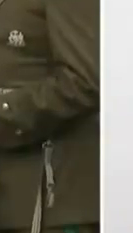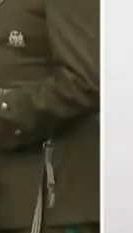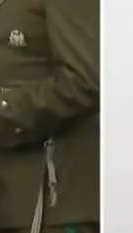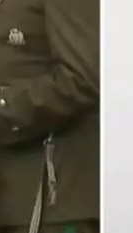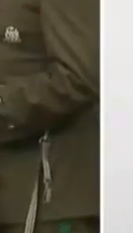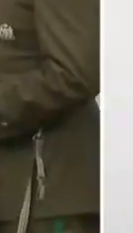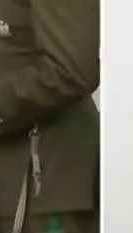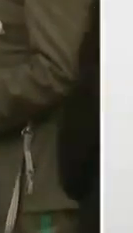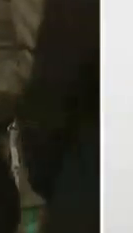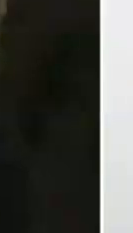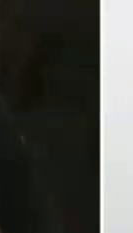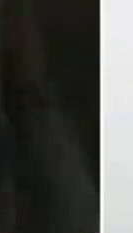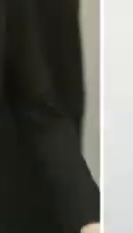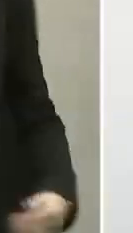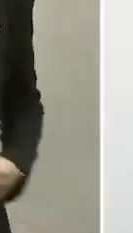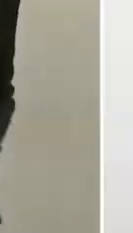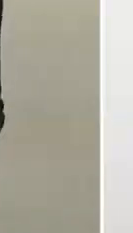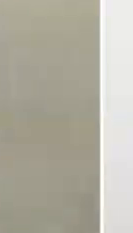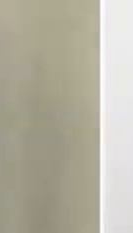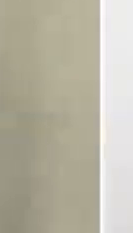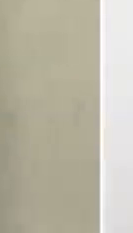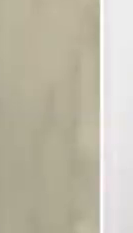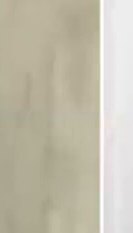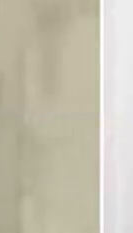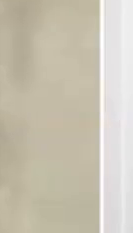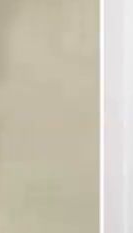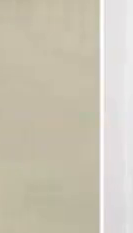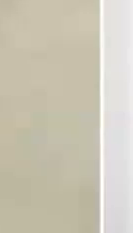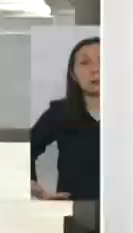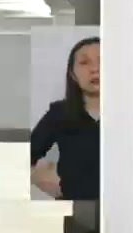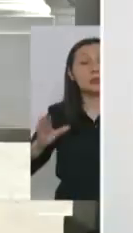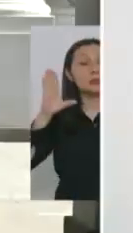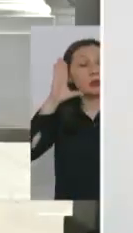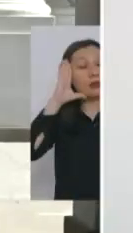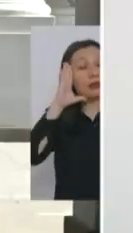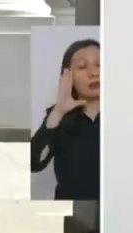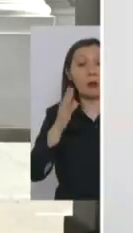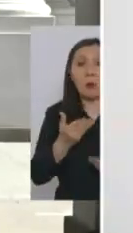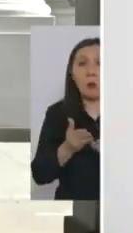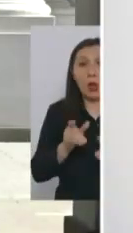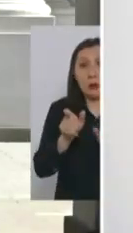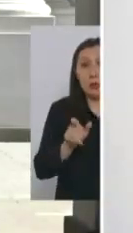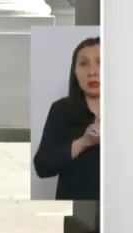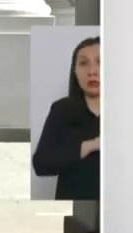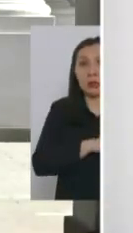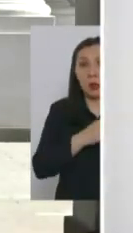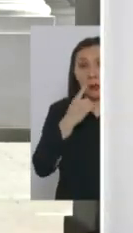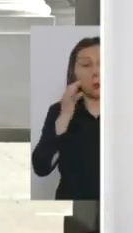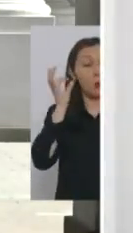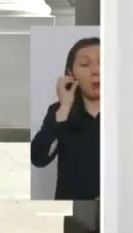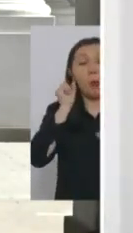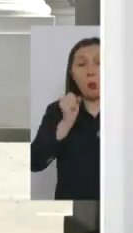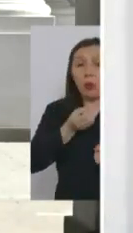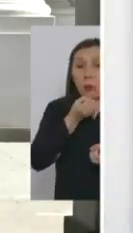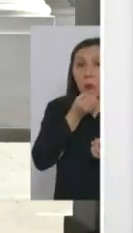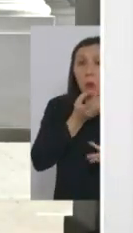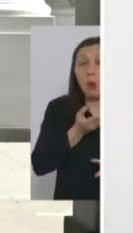torno a que tome fuerza o no una acusación constitucional y de que no toda la oposición está alineada con las críticas hacia el ex